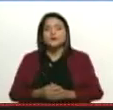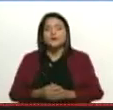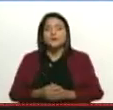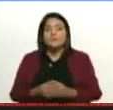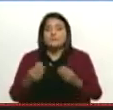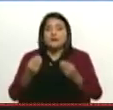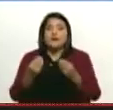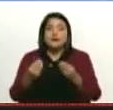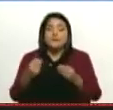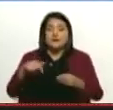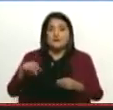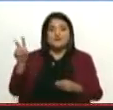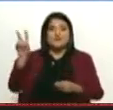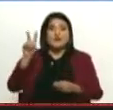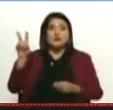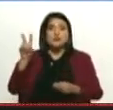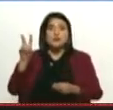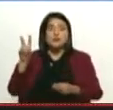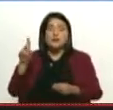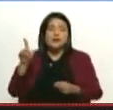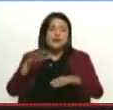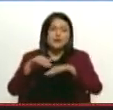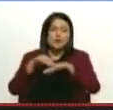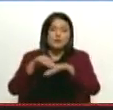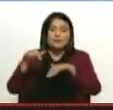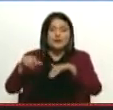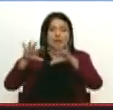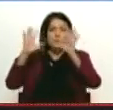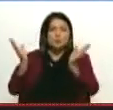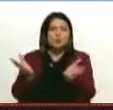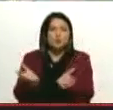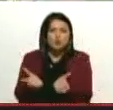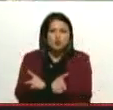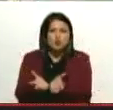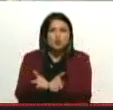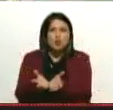sobreviva tenemos que asegurarnos